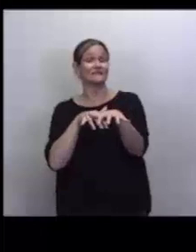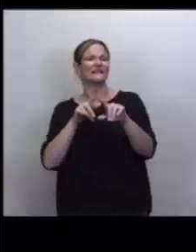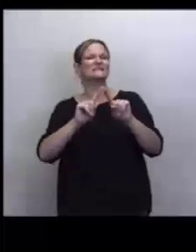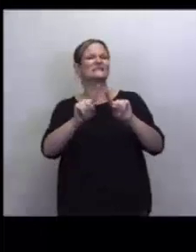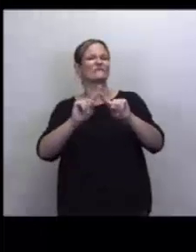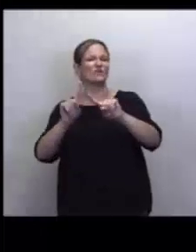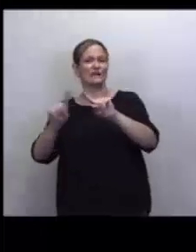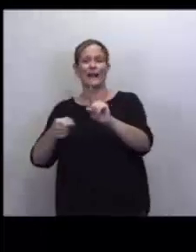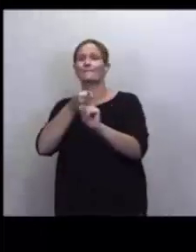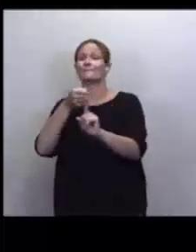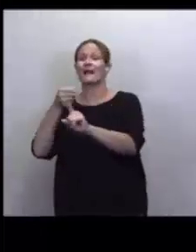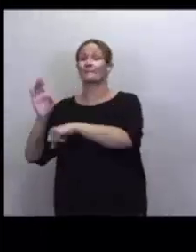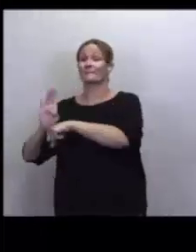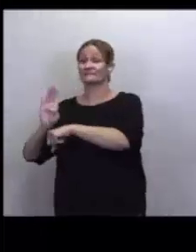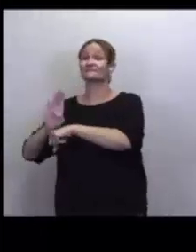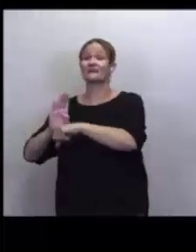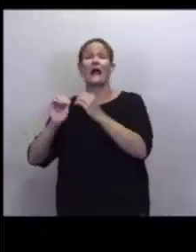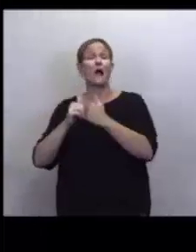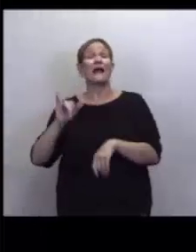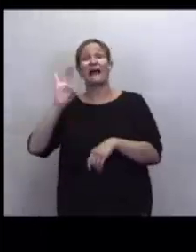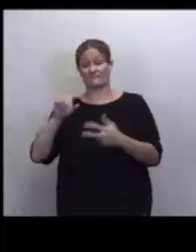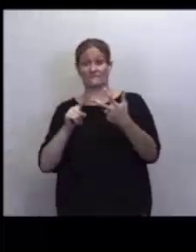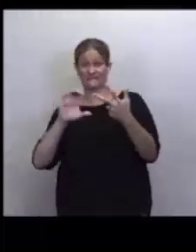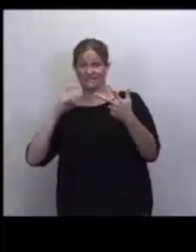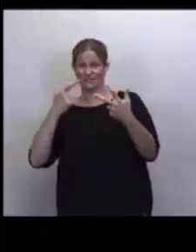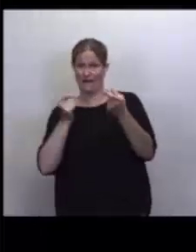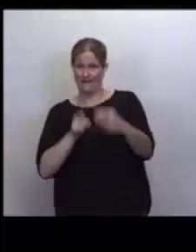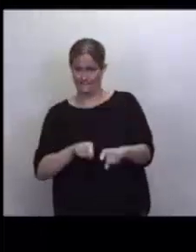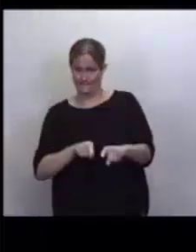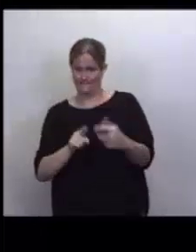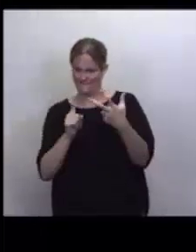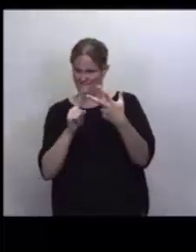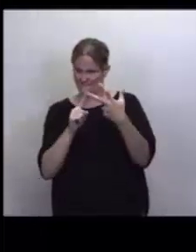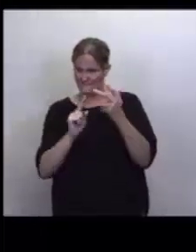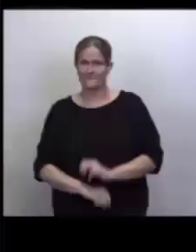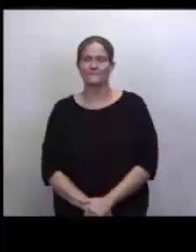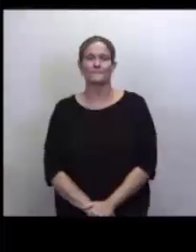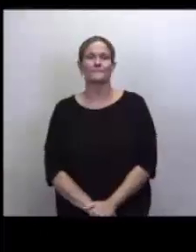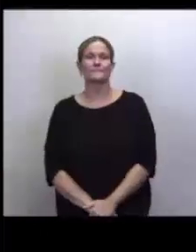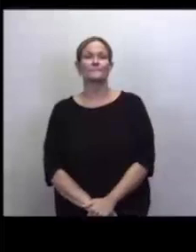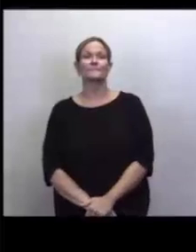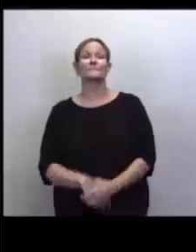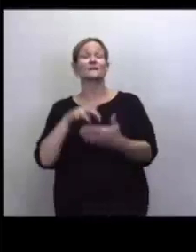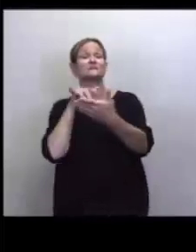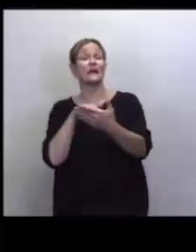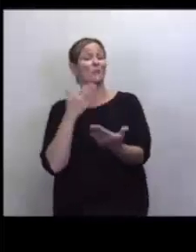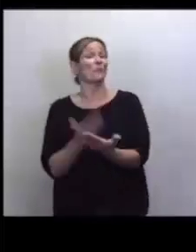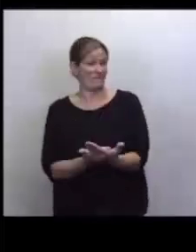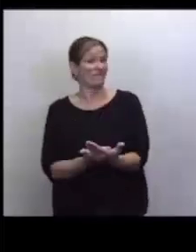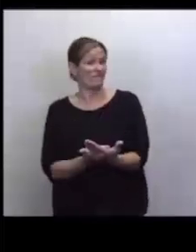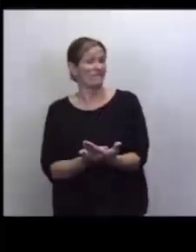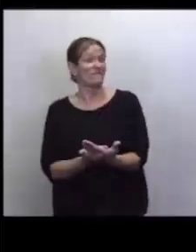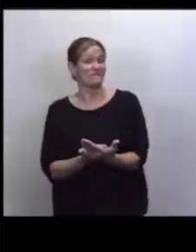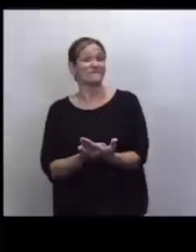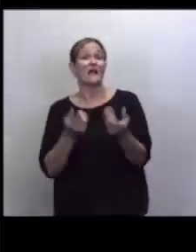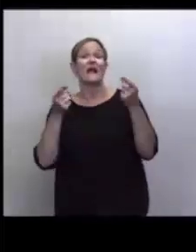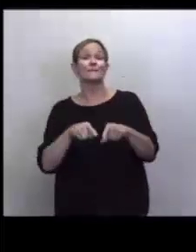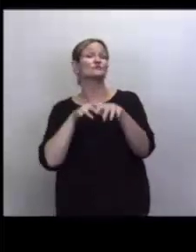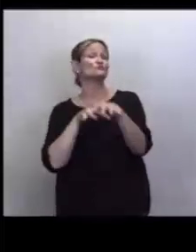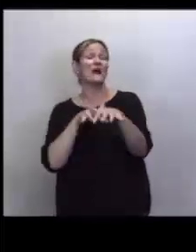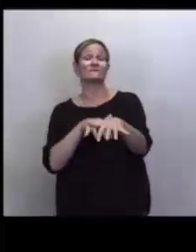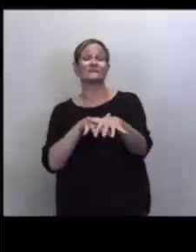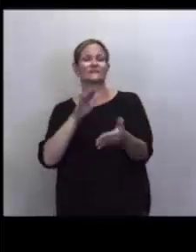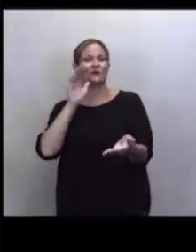efectos potenciales que tendría el desvío de tráfico sobre las empresas bajo la red comunitaria. El